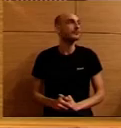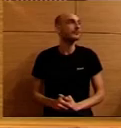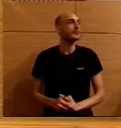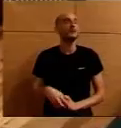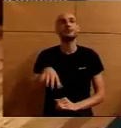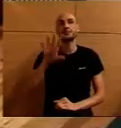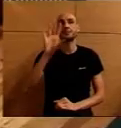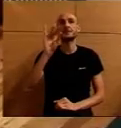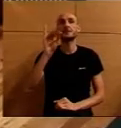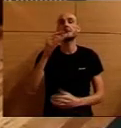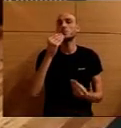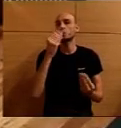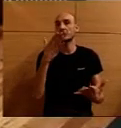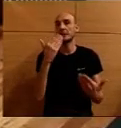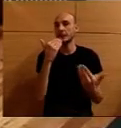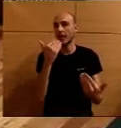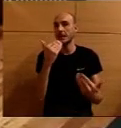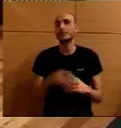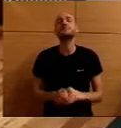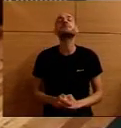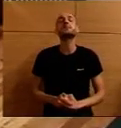Sí, muchas gracias.